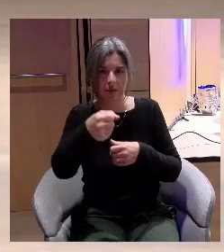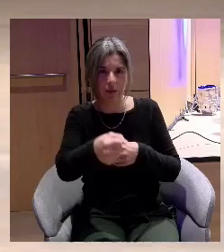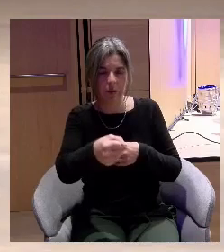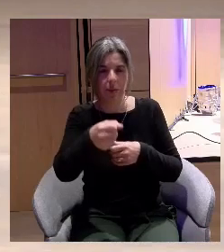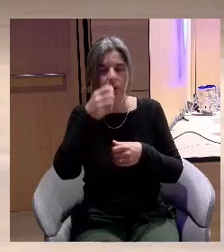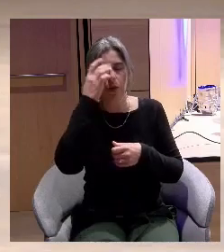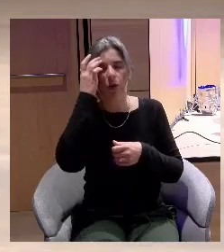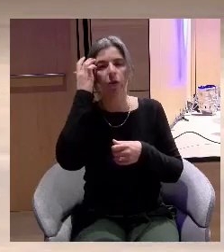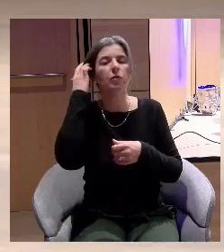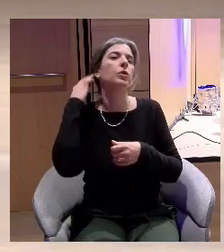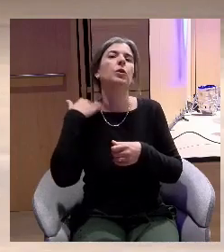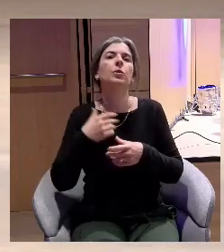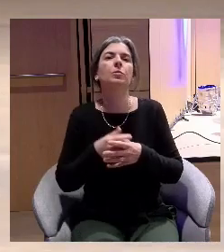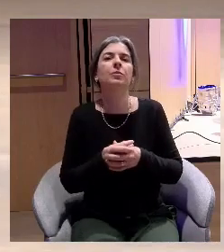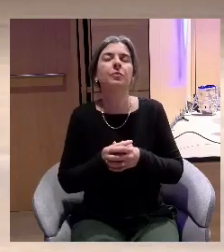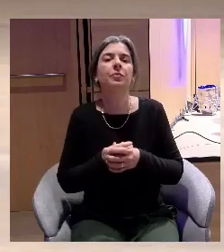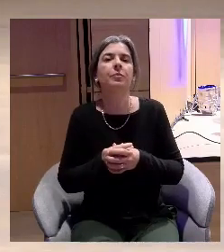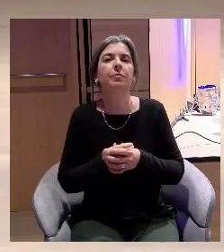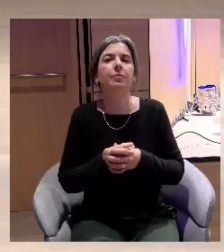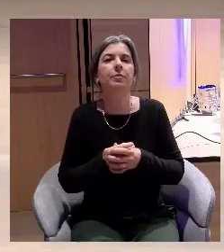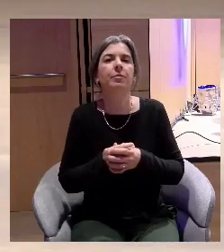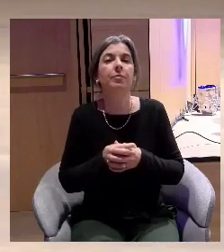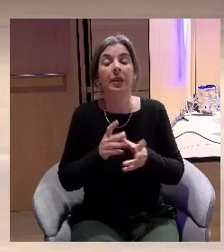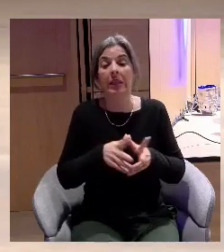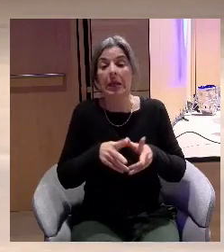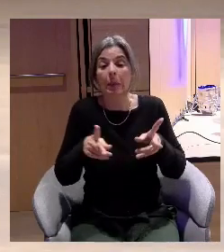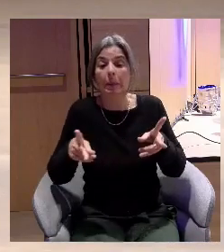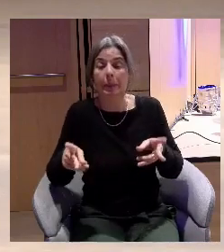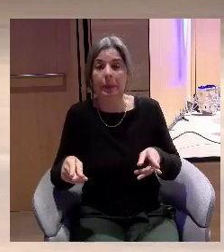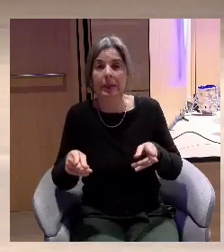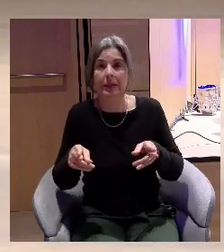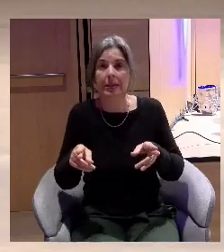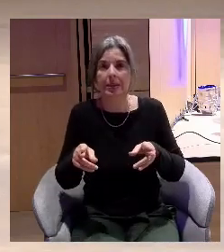Y cerramos esta primera parte para pasar a la segunda.